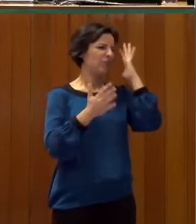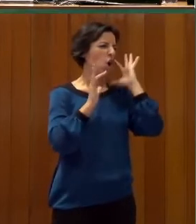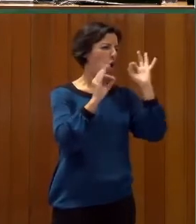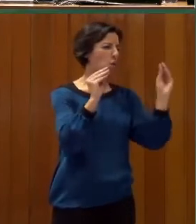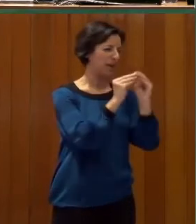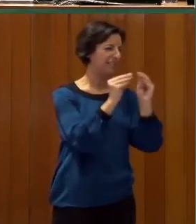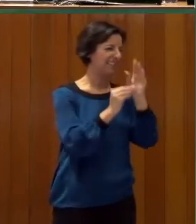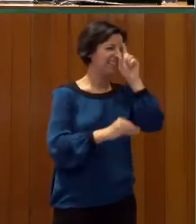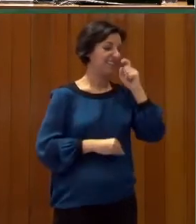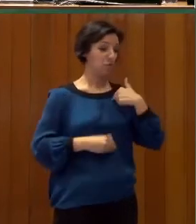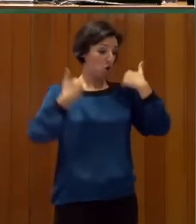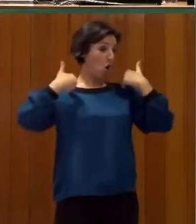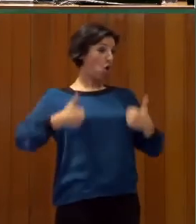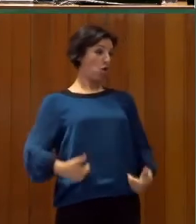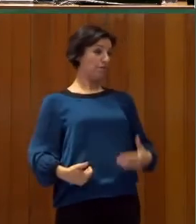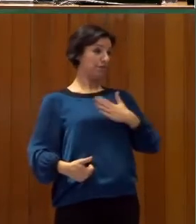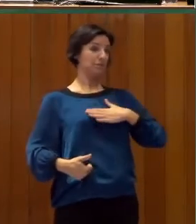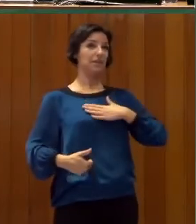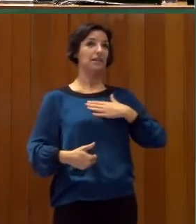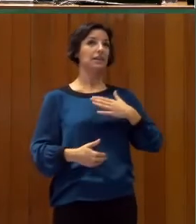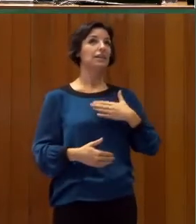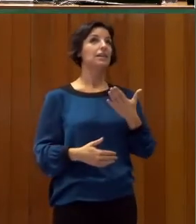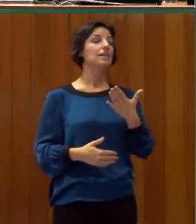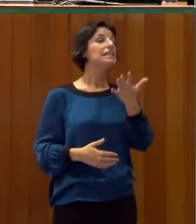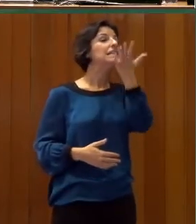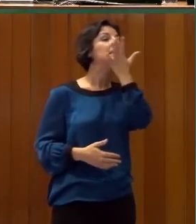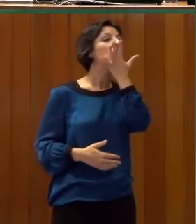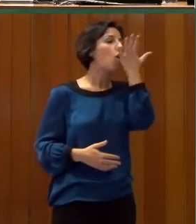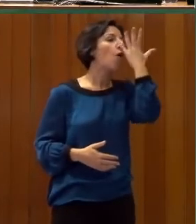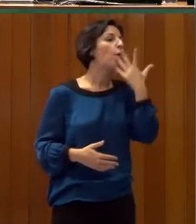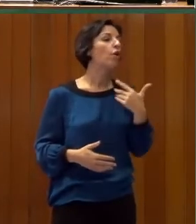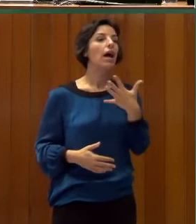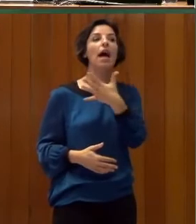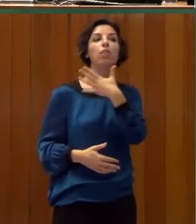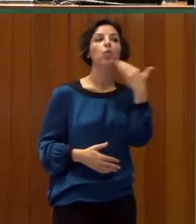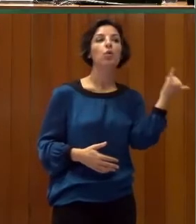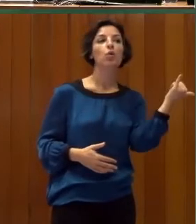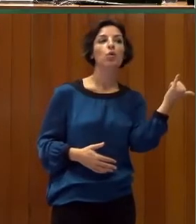una persona, que soy yo, está asignando un color azul